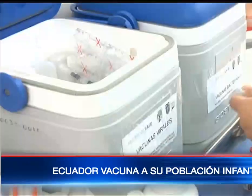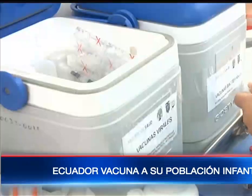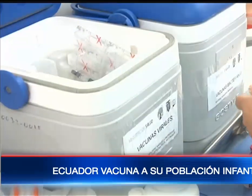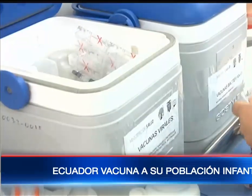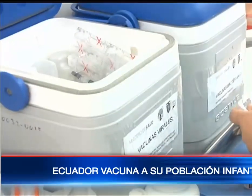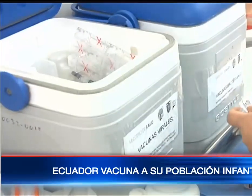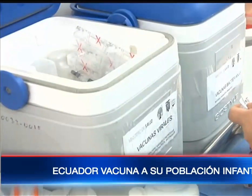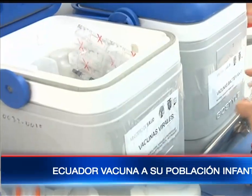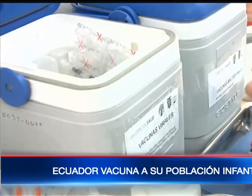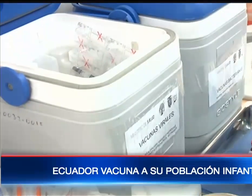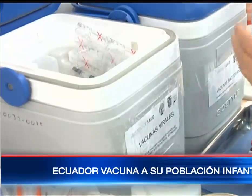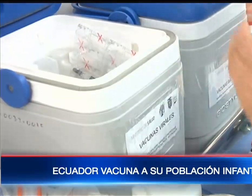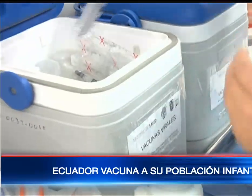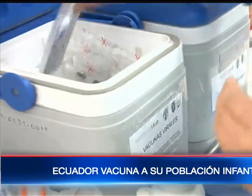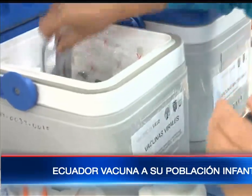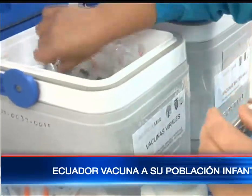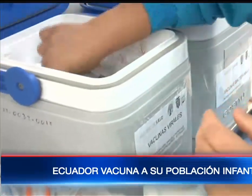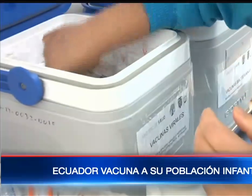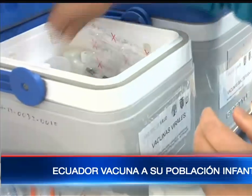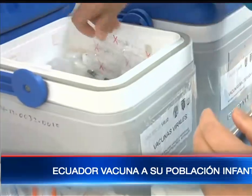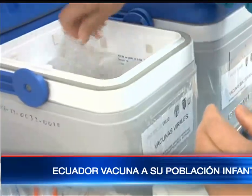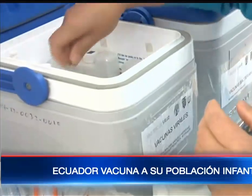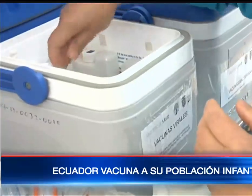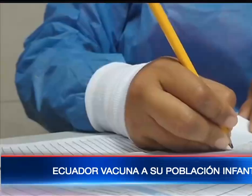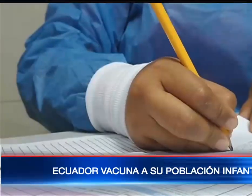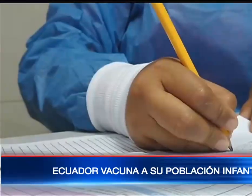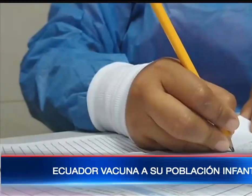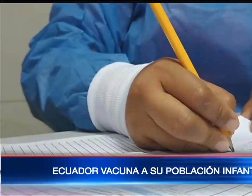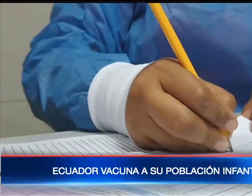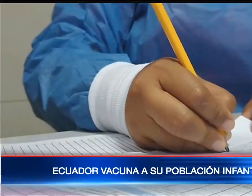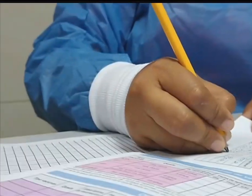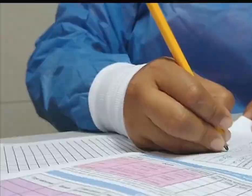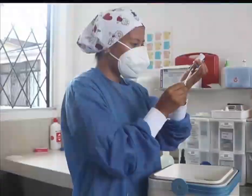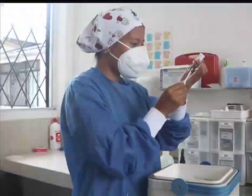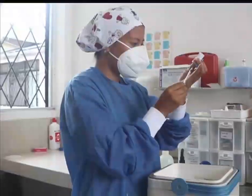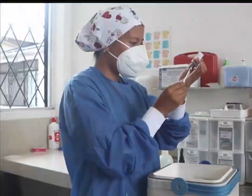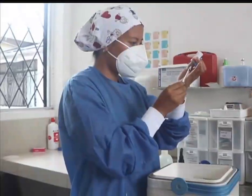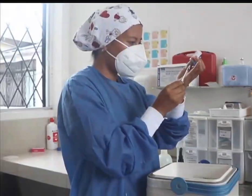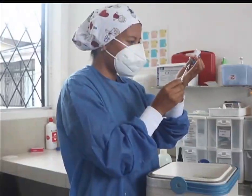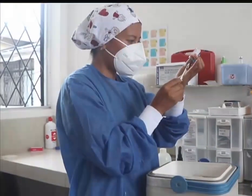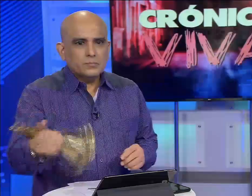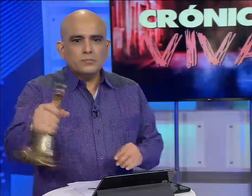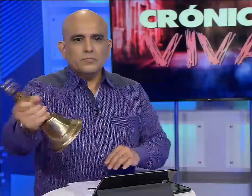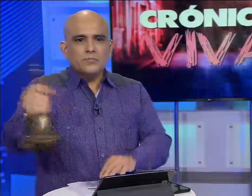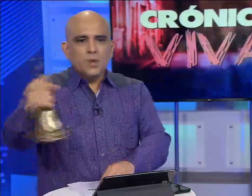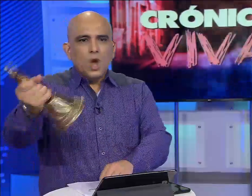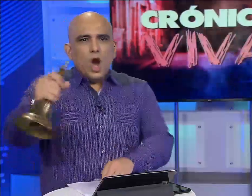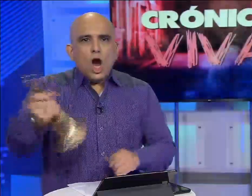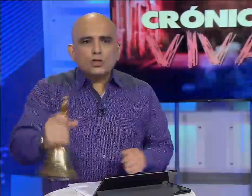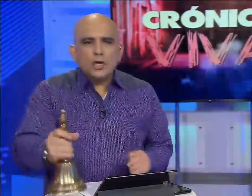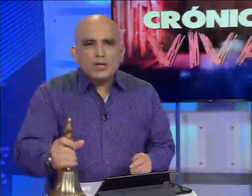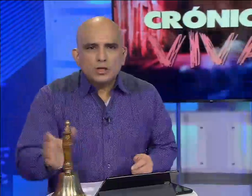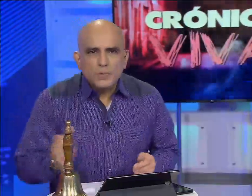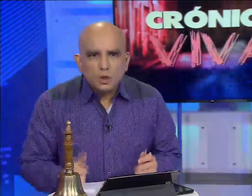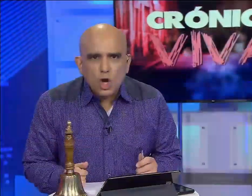3 años a partir del mes de marzo. Juan Pablo Ruiz, TC Televisión.